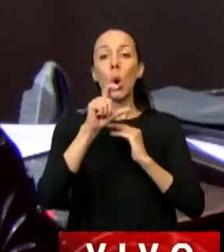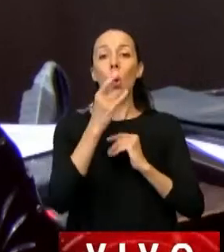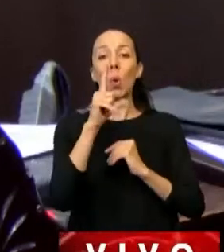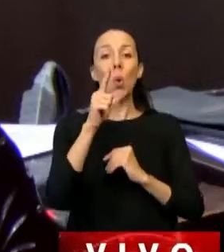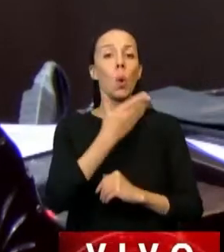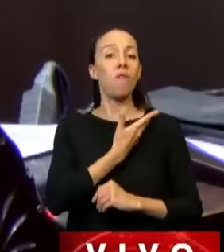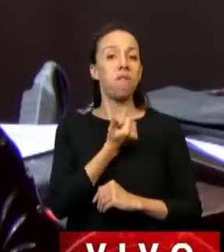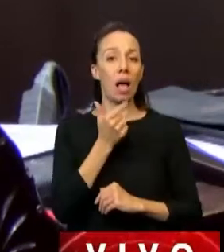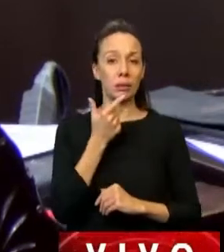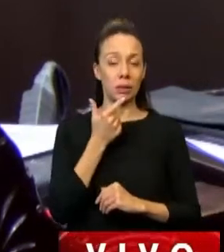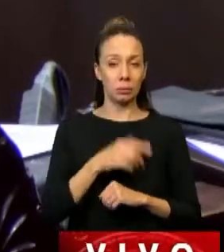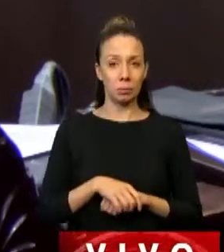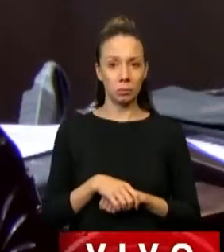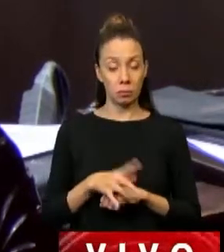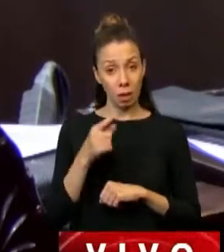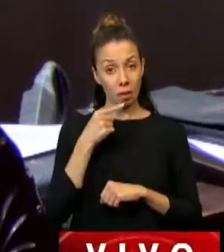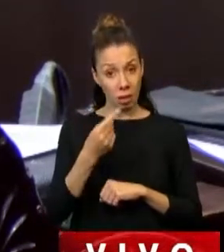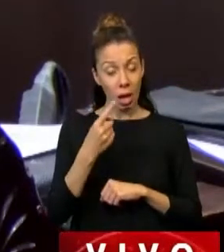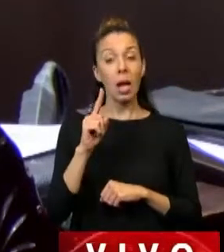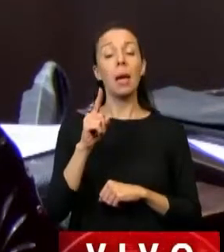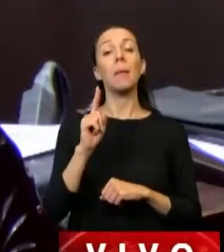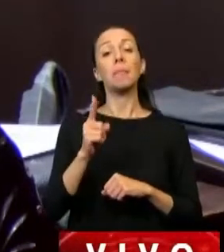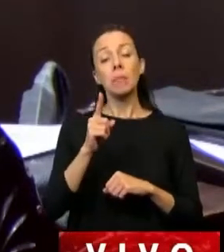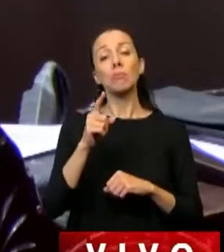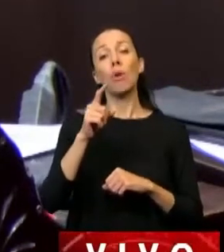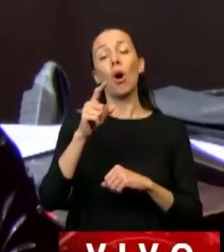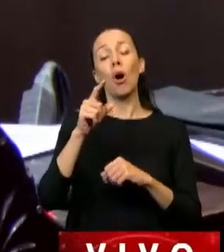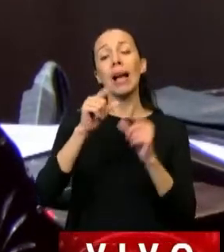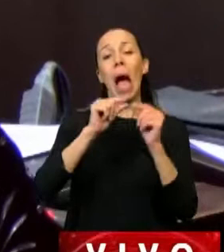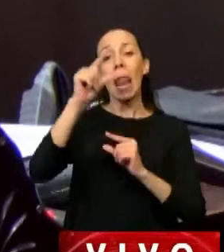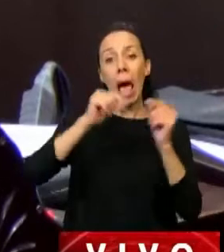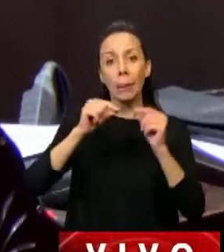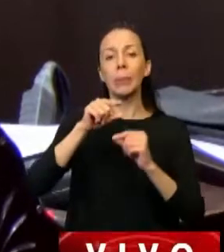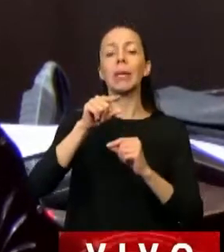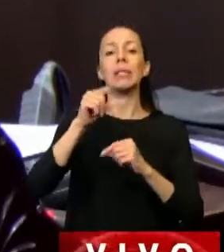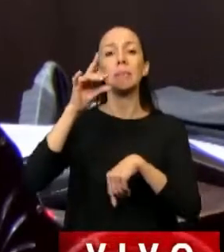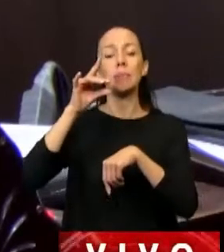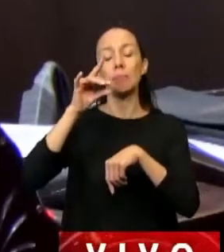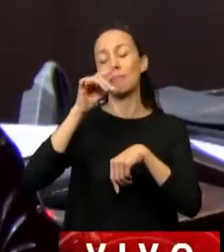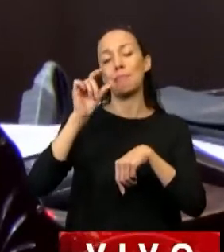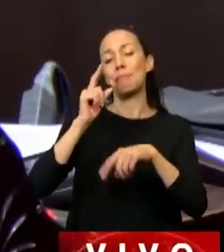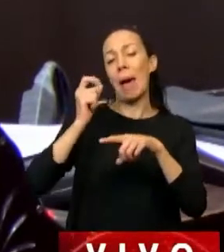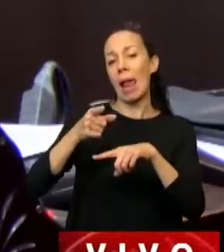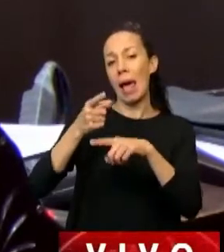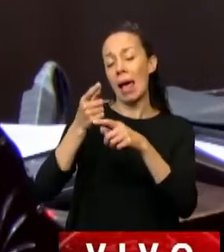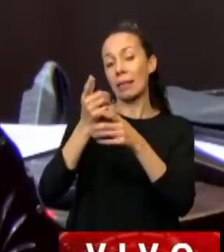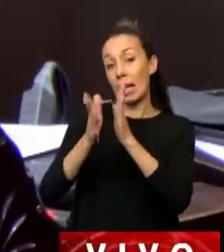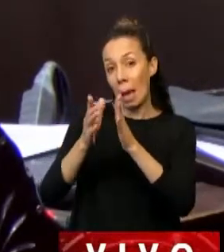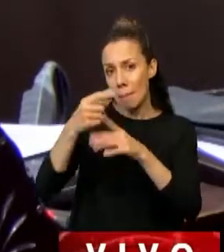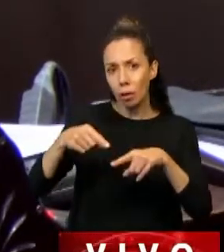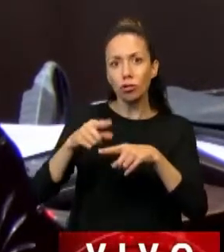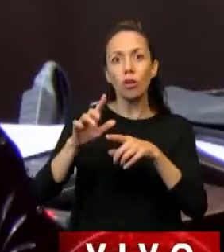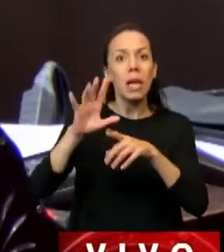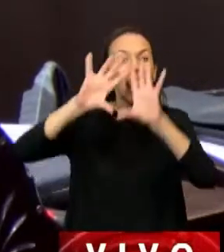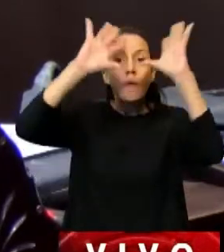aludía que el mercado del cannabis medicinal y cáñamo industrial crece exponencialmente, decía, a nivel